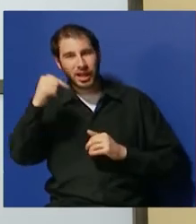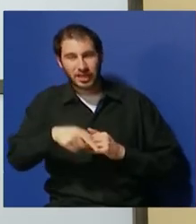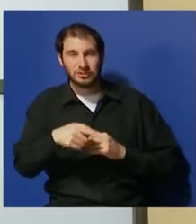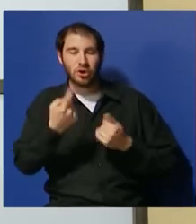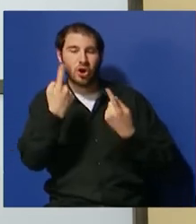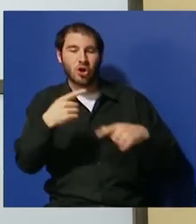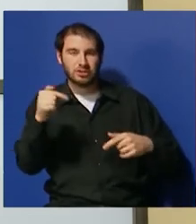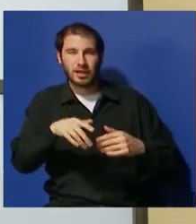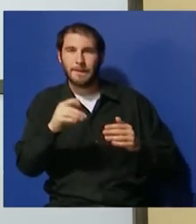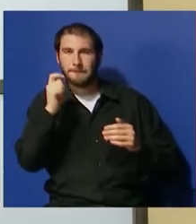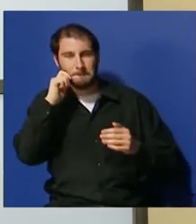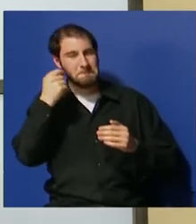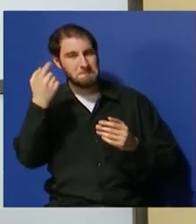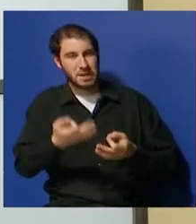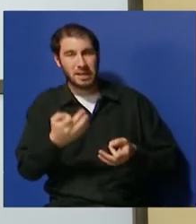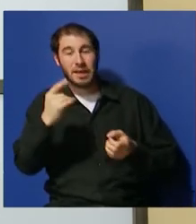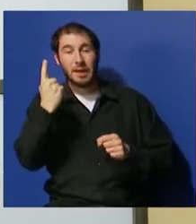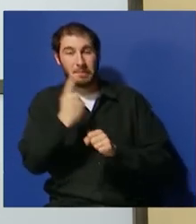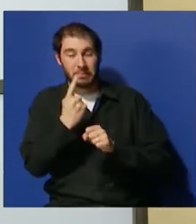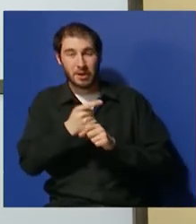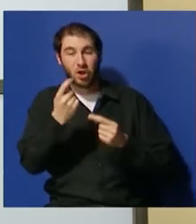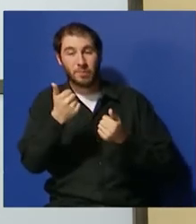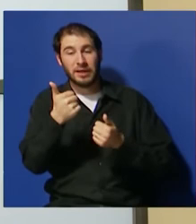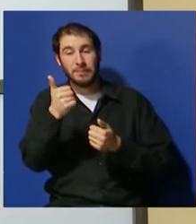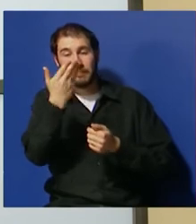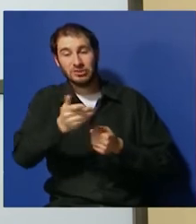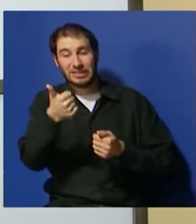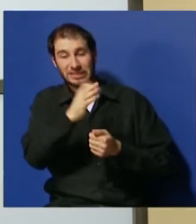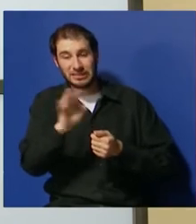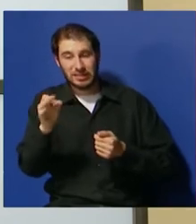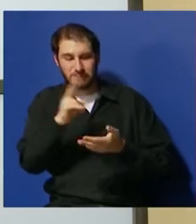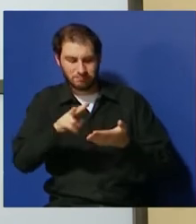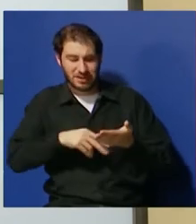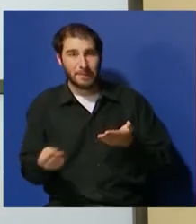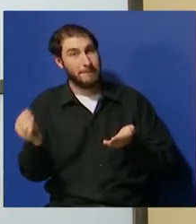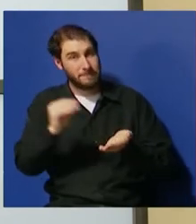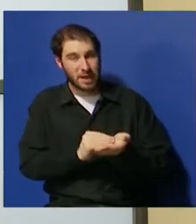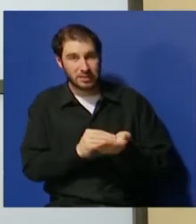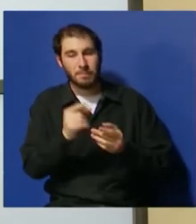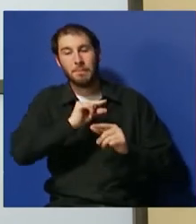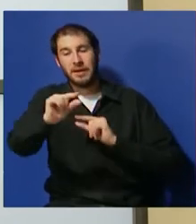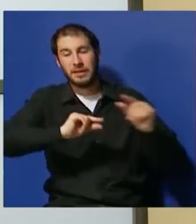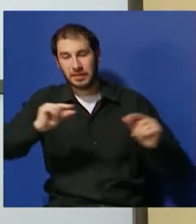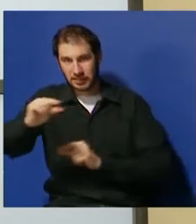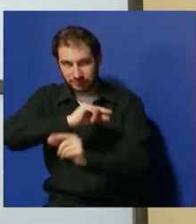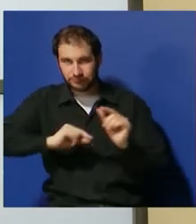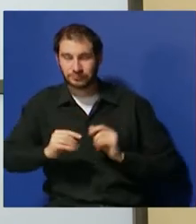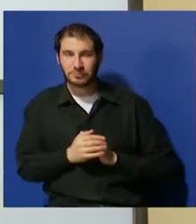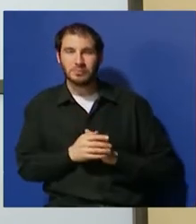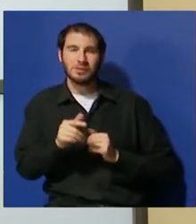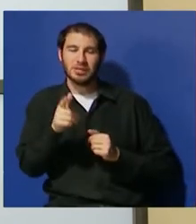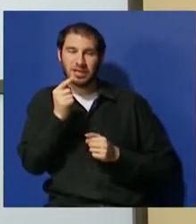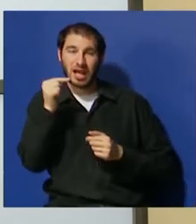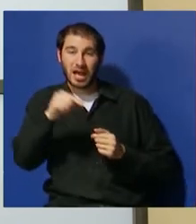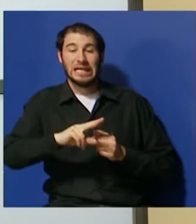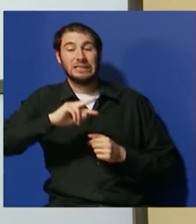que se va a lucir. Ya el primero lo compraron 600 personas, lo han leído muchísimo más porque se lo van prestando. Claro. Entonces como que dijeron, bueno, ahora